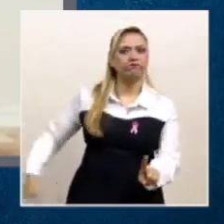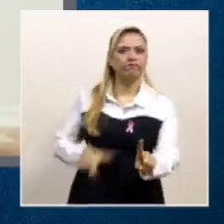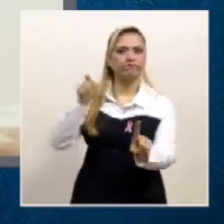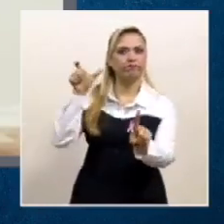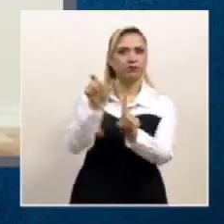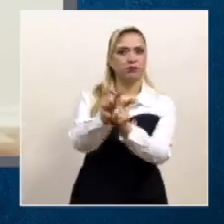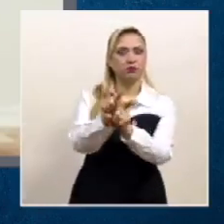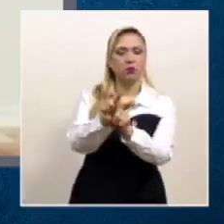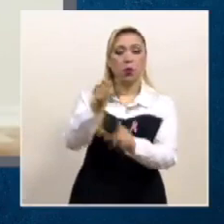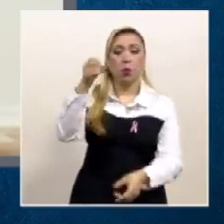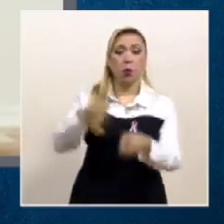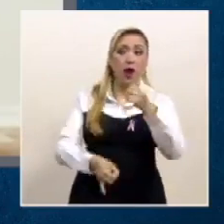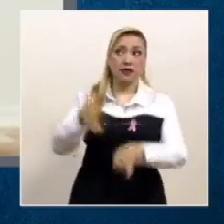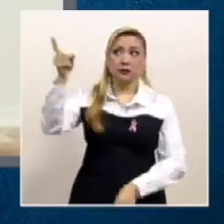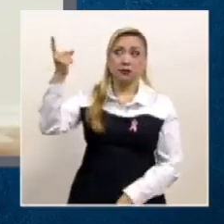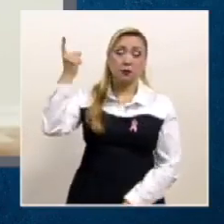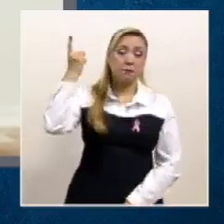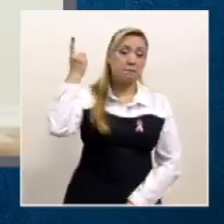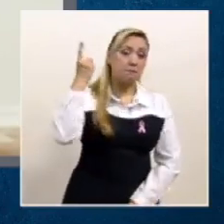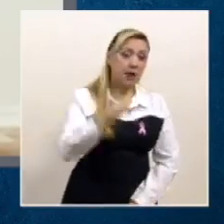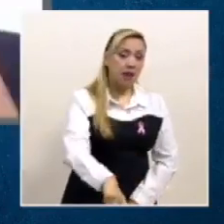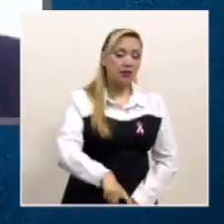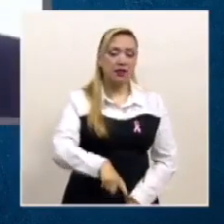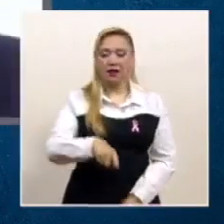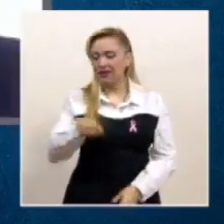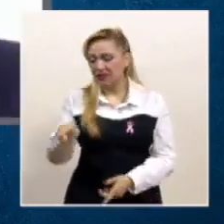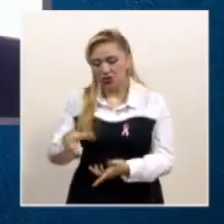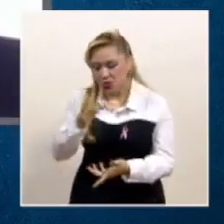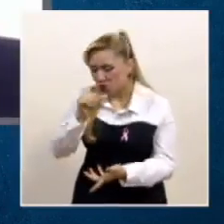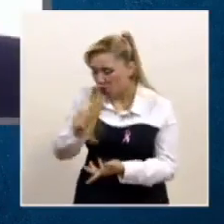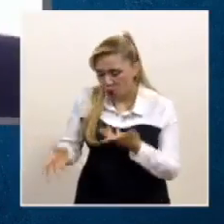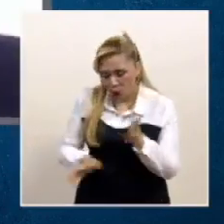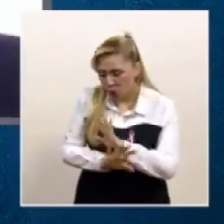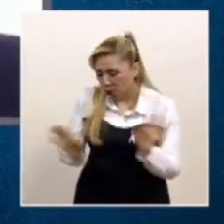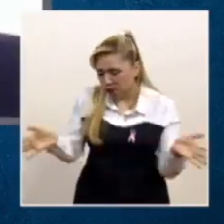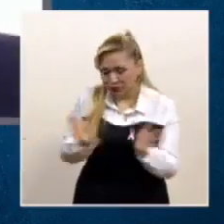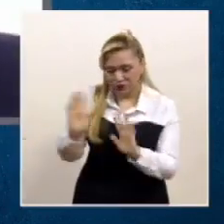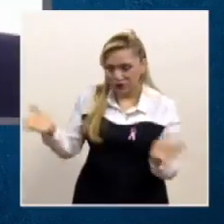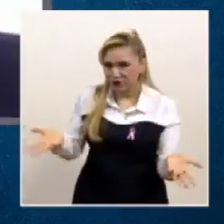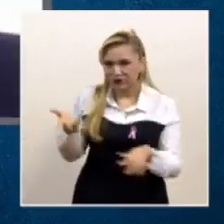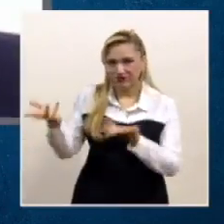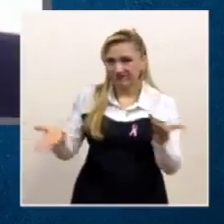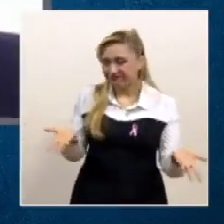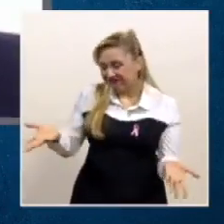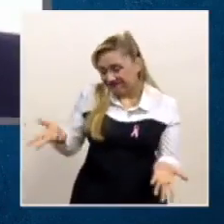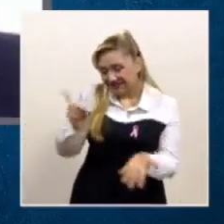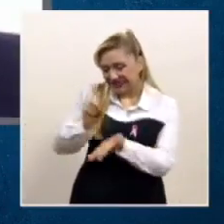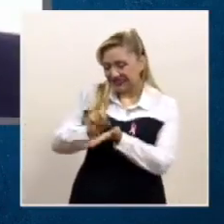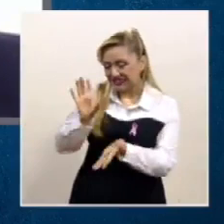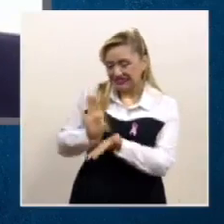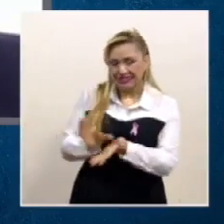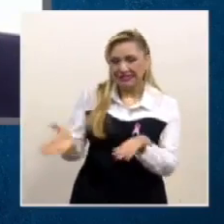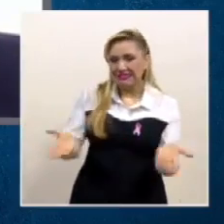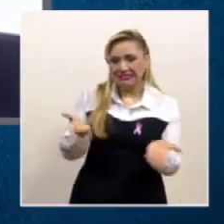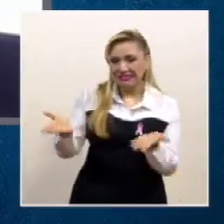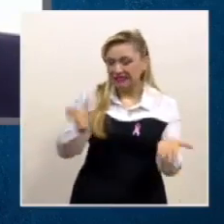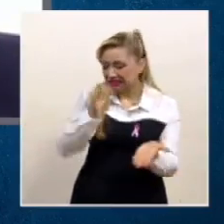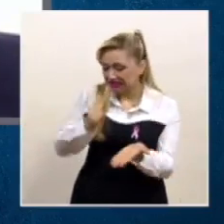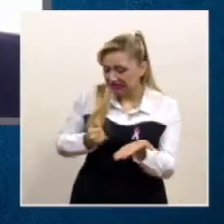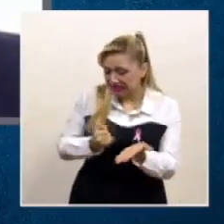juez considera que una persona, en la mayoría de los casos una persona con discapacidad,